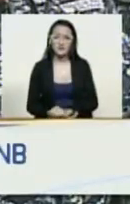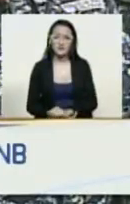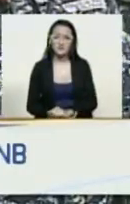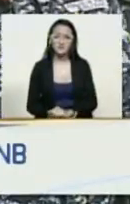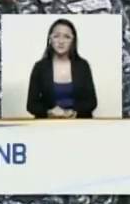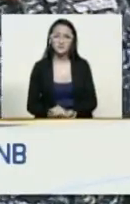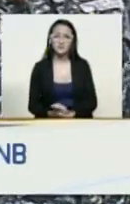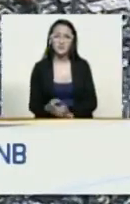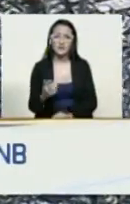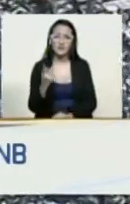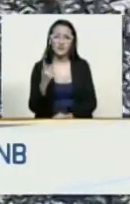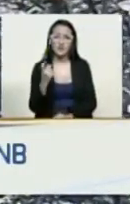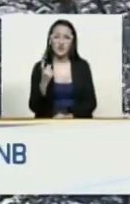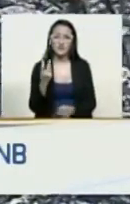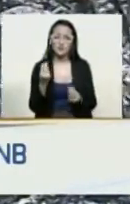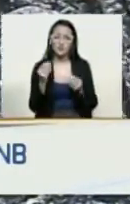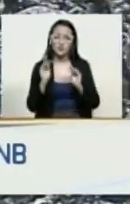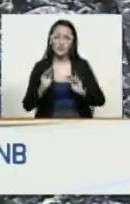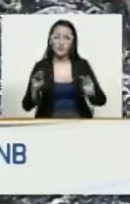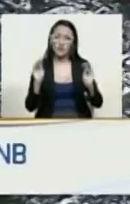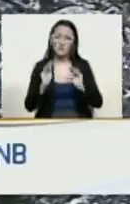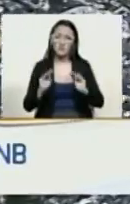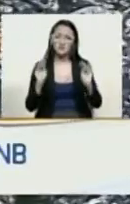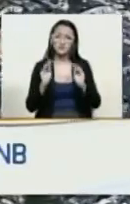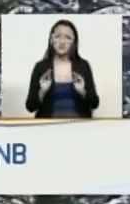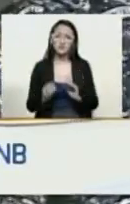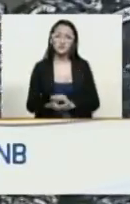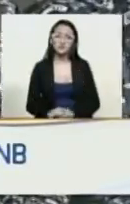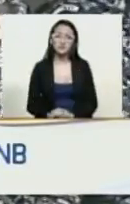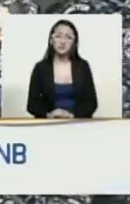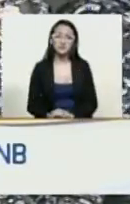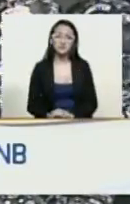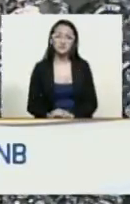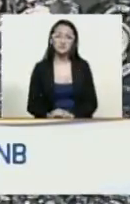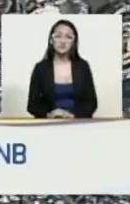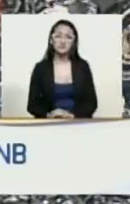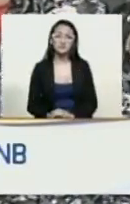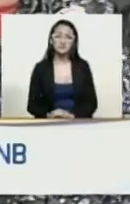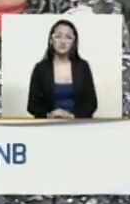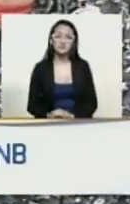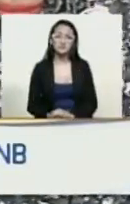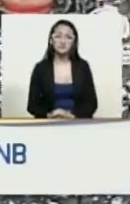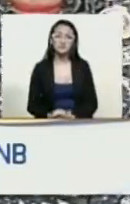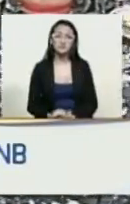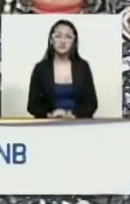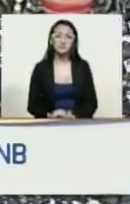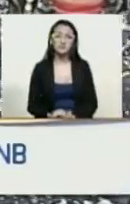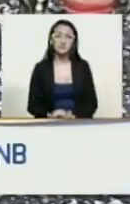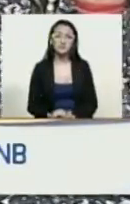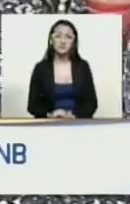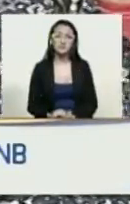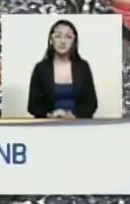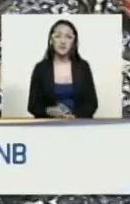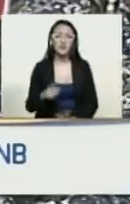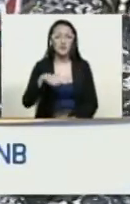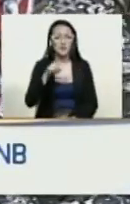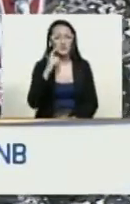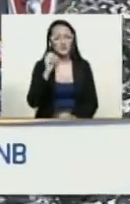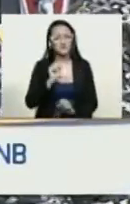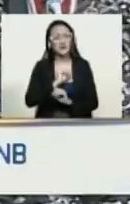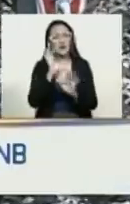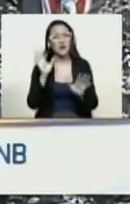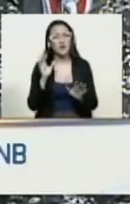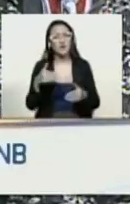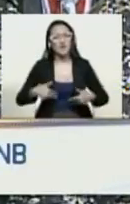y hace falta mucha formación. Pero además hay que tener claro hacia dónde hay que dirigir el